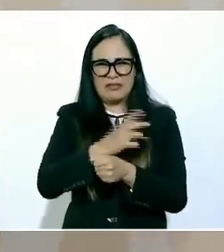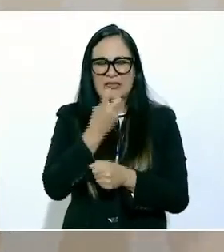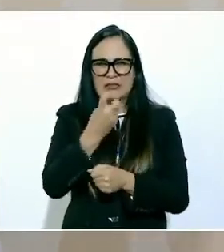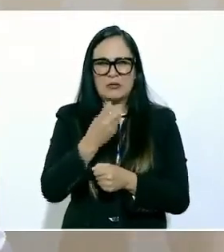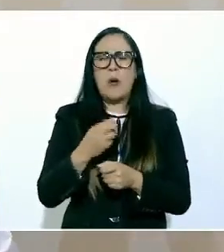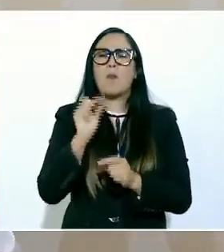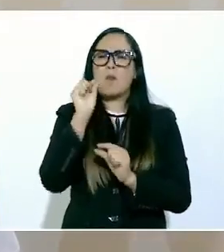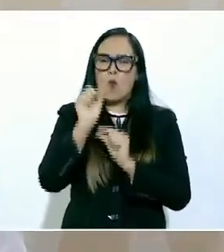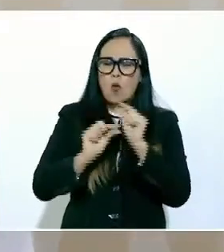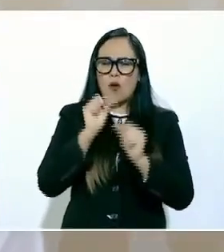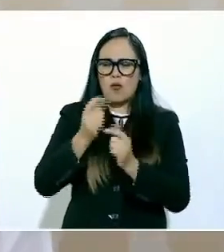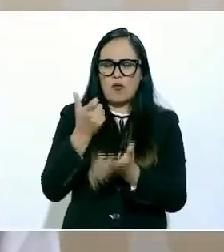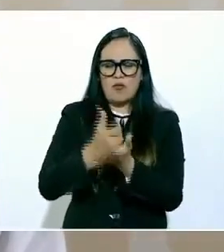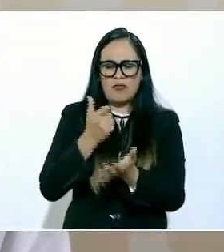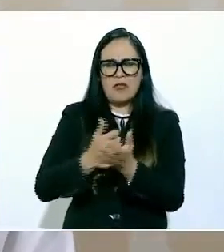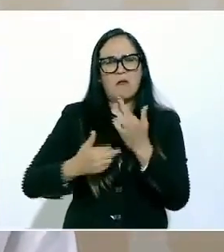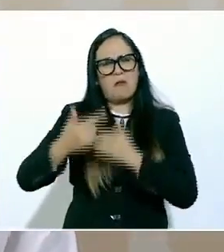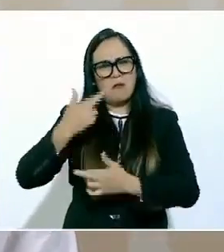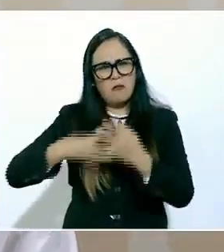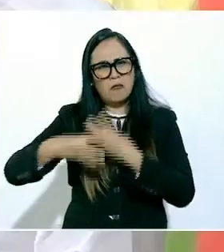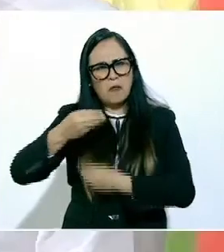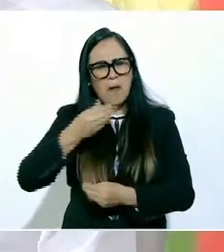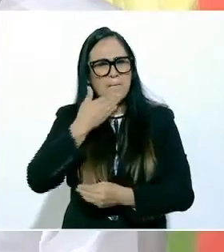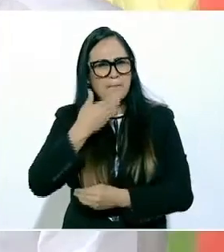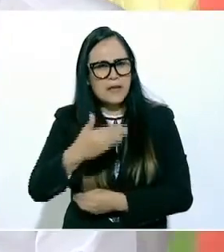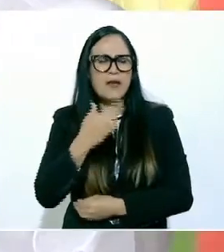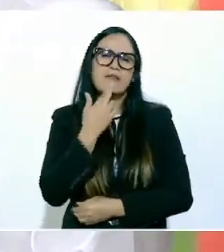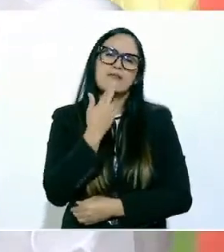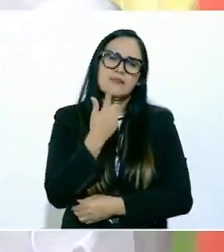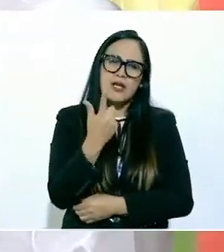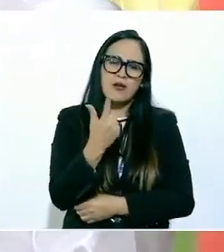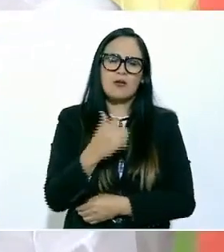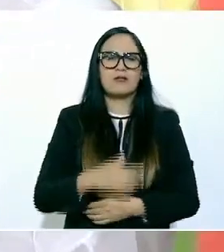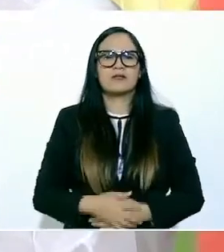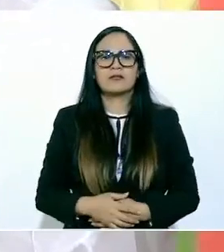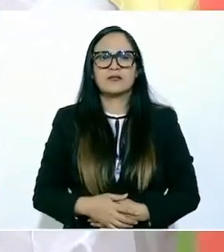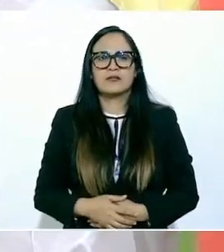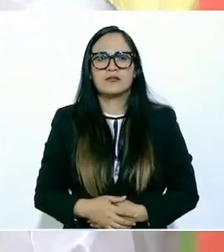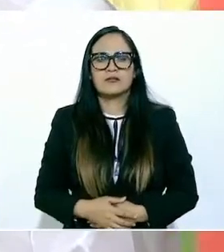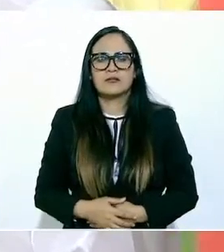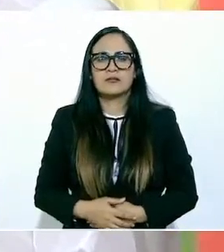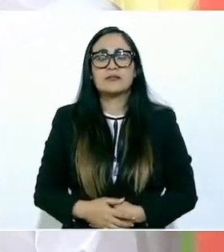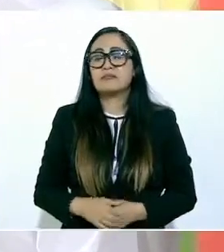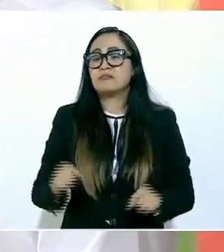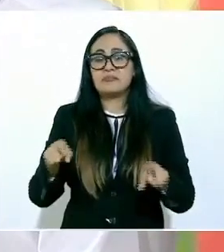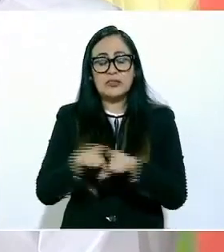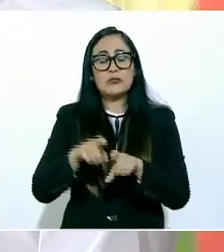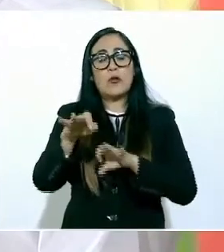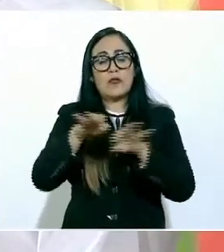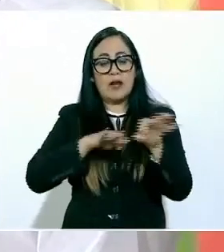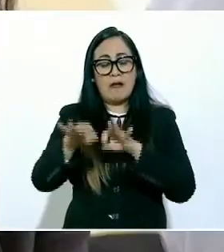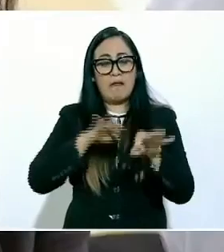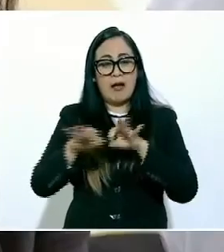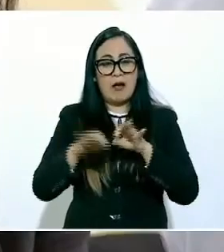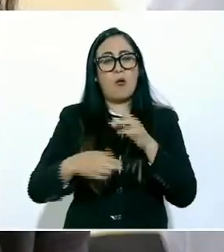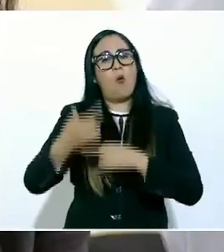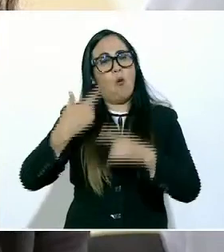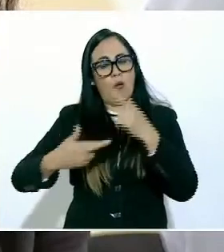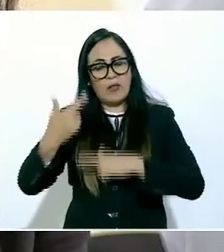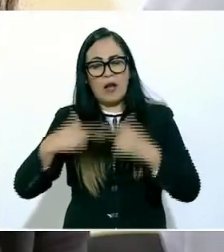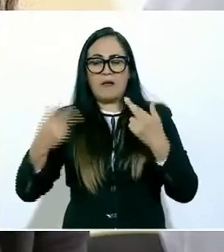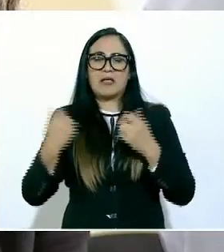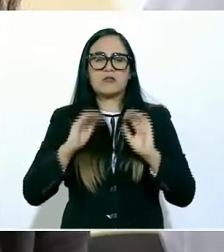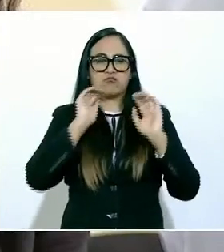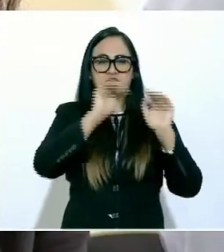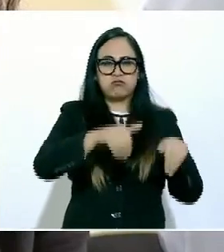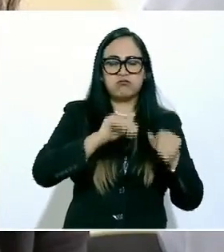está recuperando la economía y que se están recuperando los empleos. Vamos